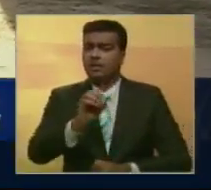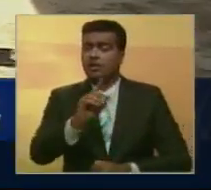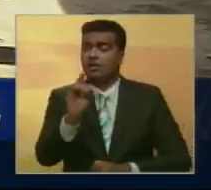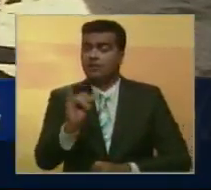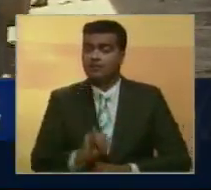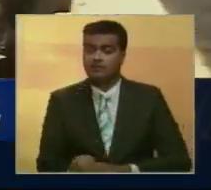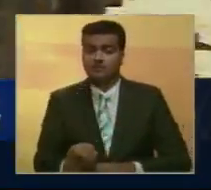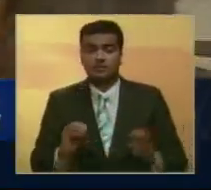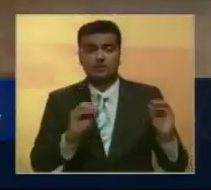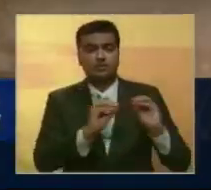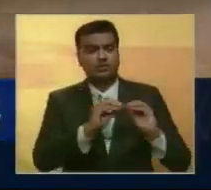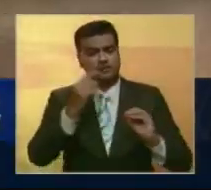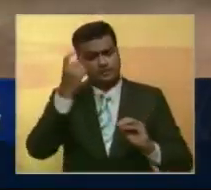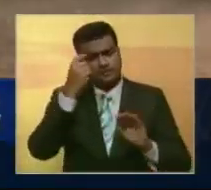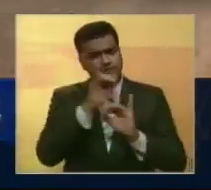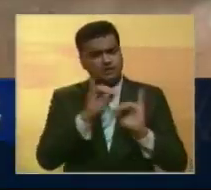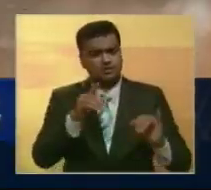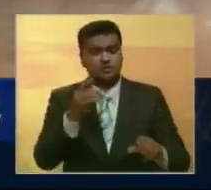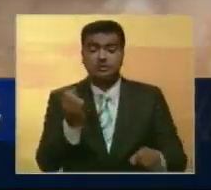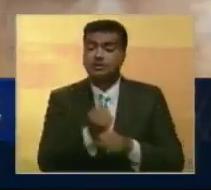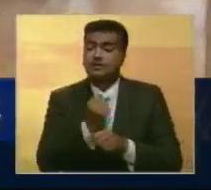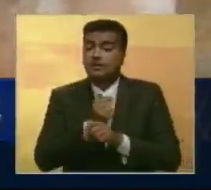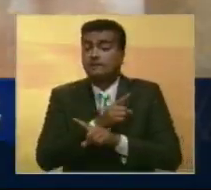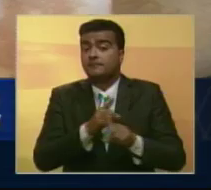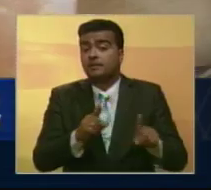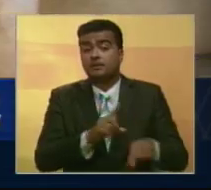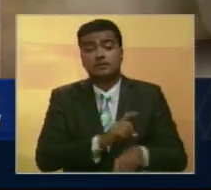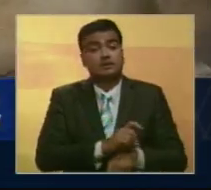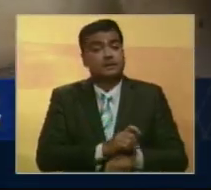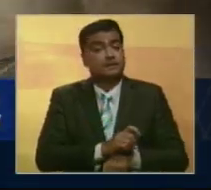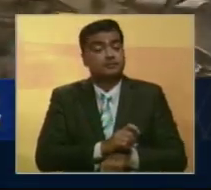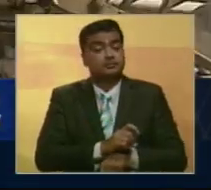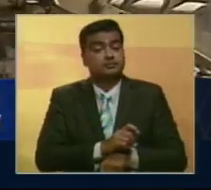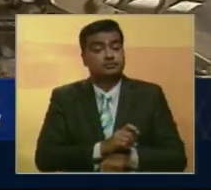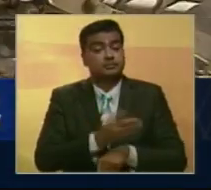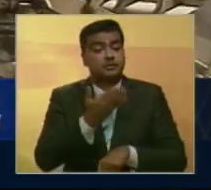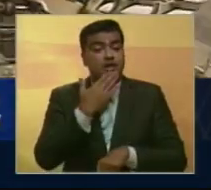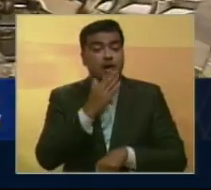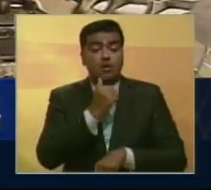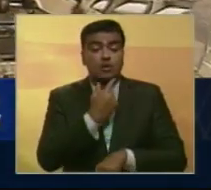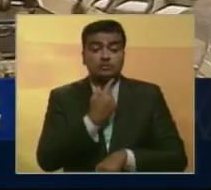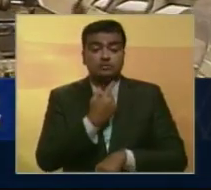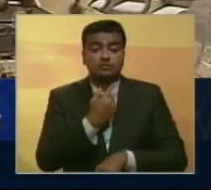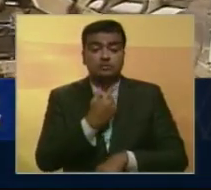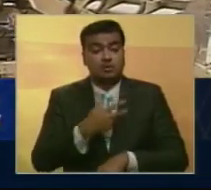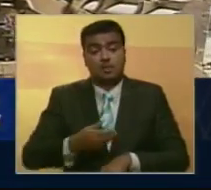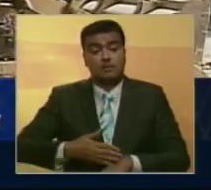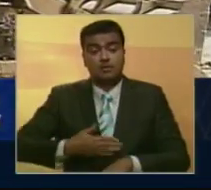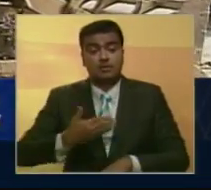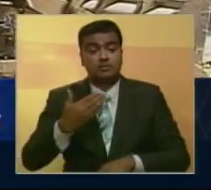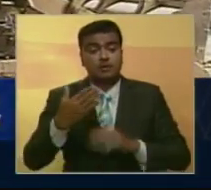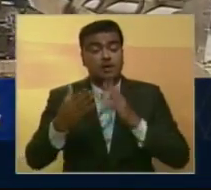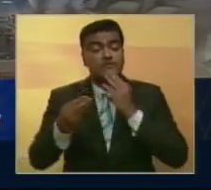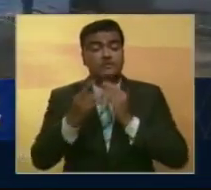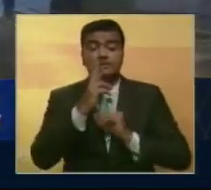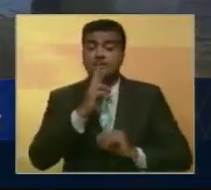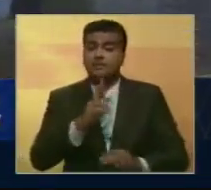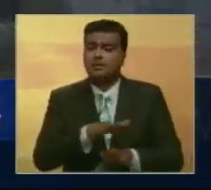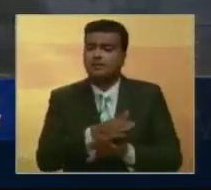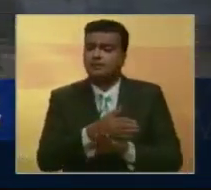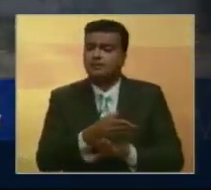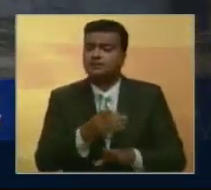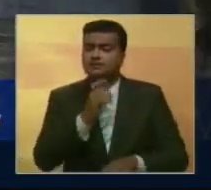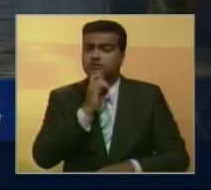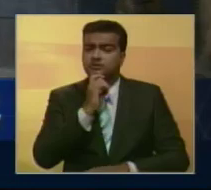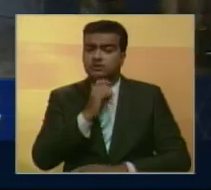para acordar la fecha de finalización, pero ya el límite expiró y se le ha hecho imposible comunicarse con él para obtener respuesta frente a los